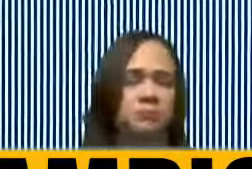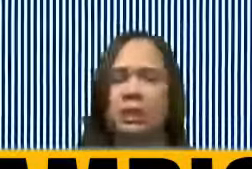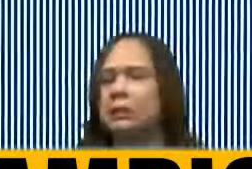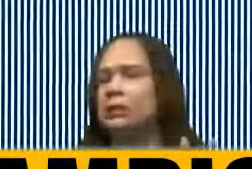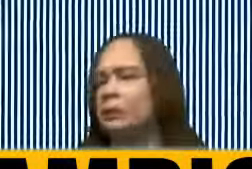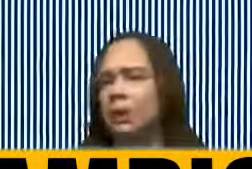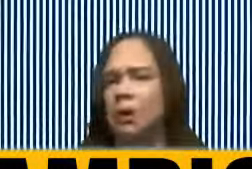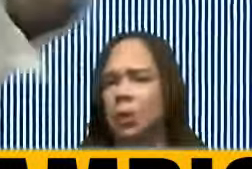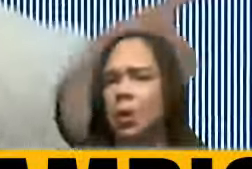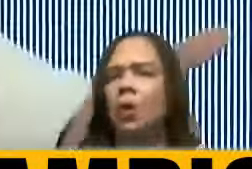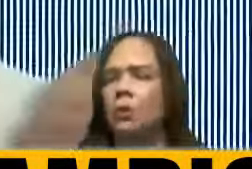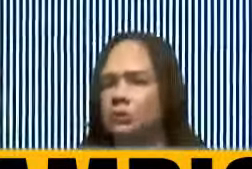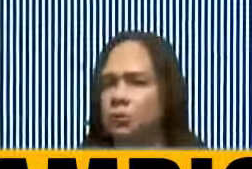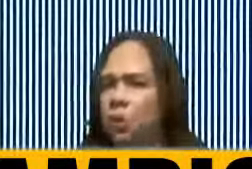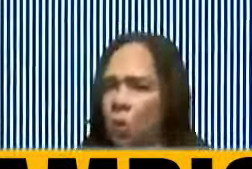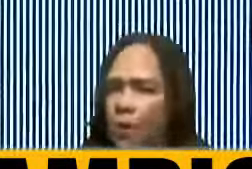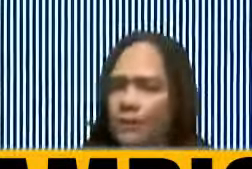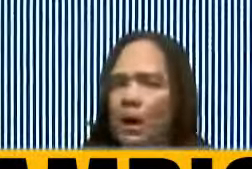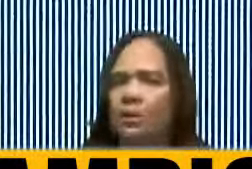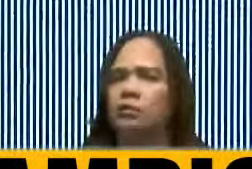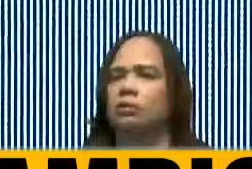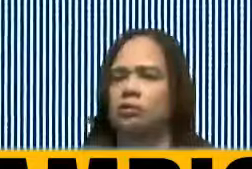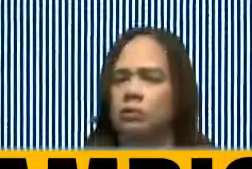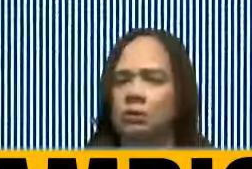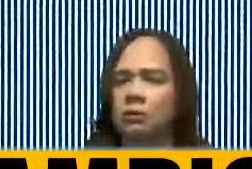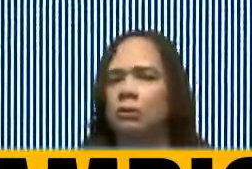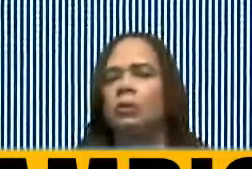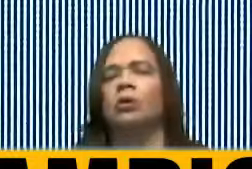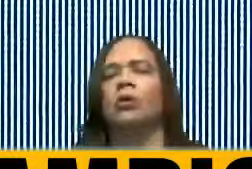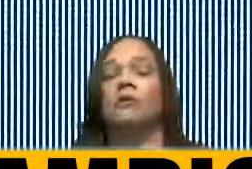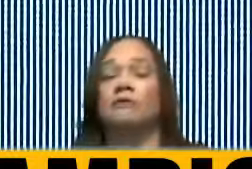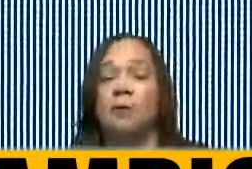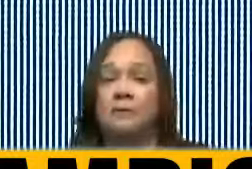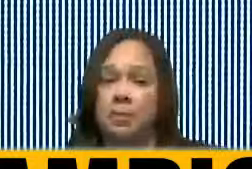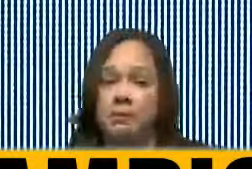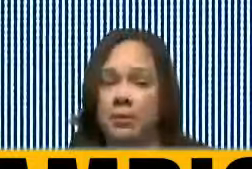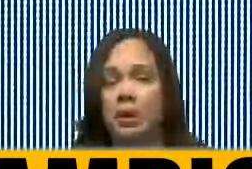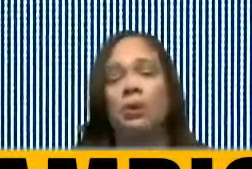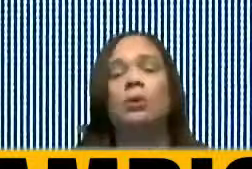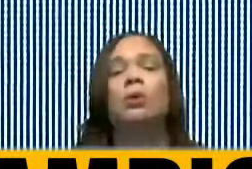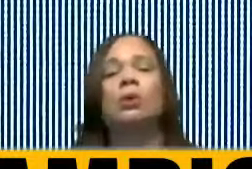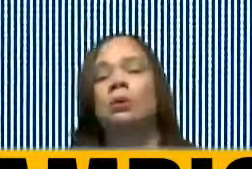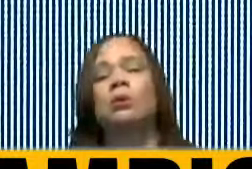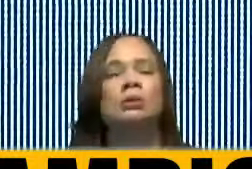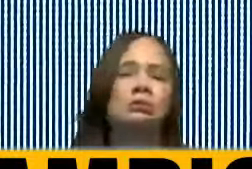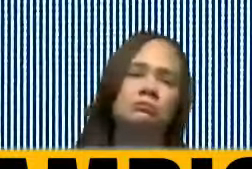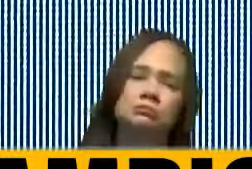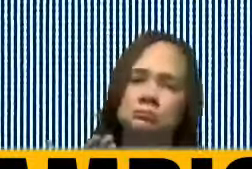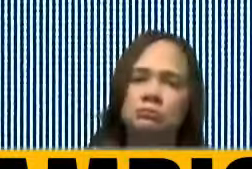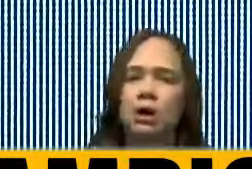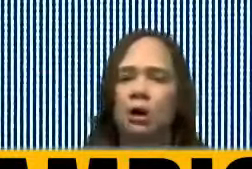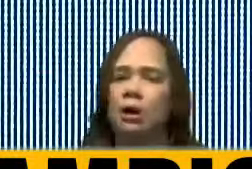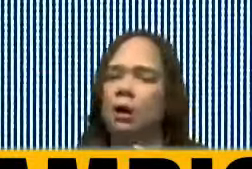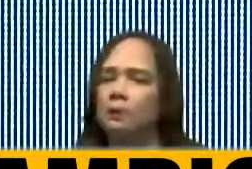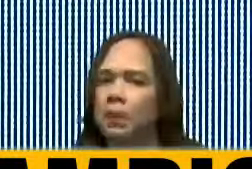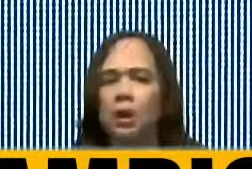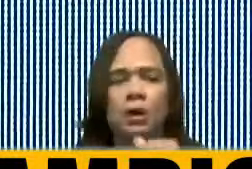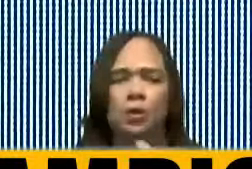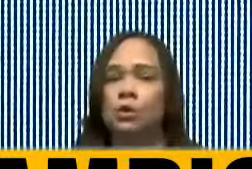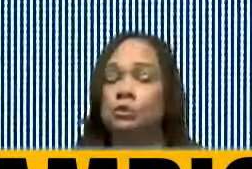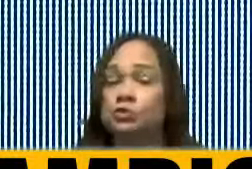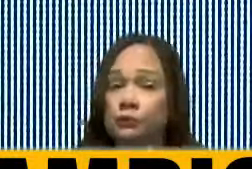relacionados con proceso de compra temas relacionados con financiamientos externos que que quizás el financiamiento no